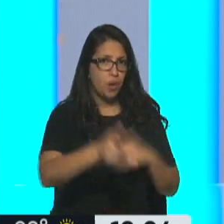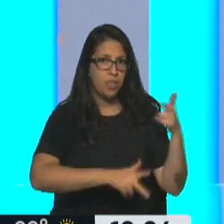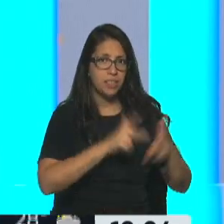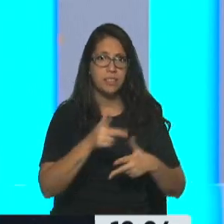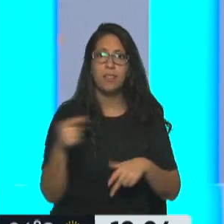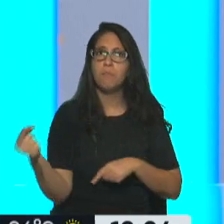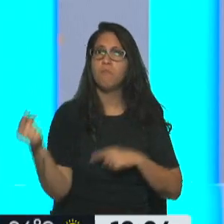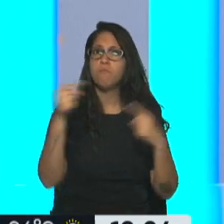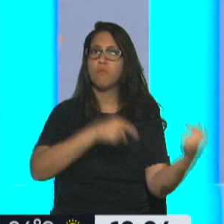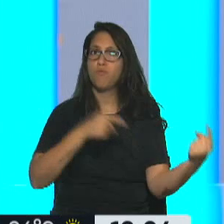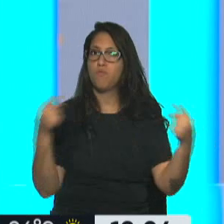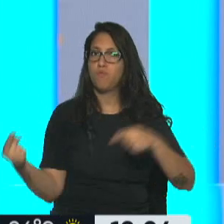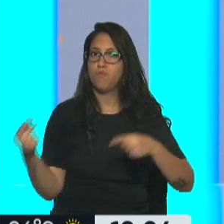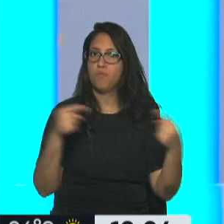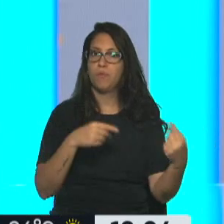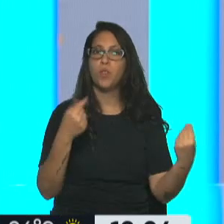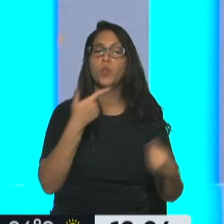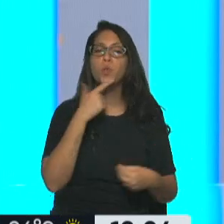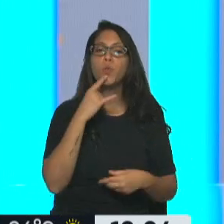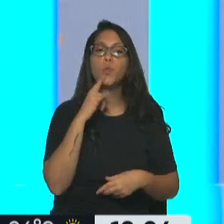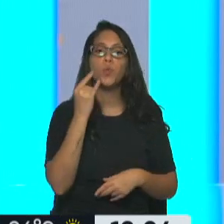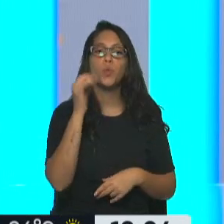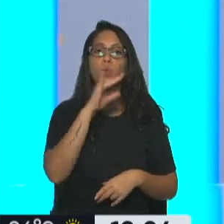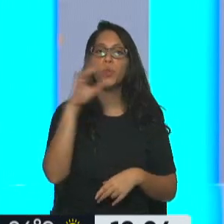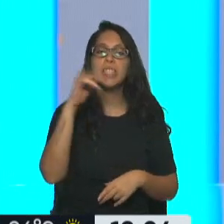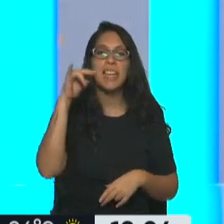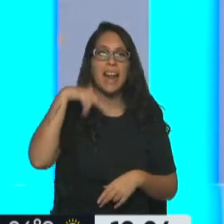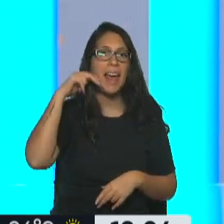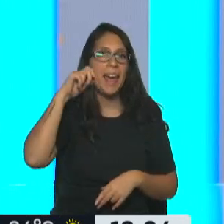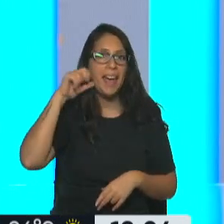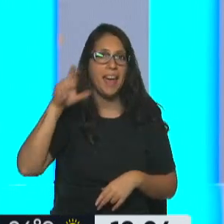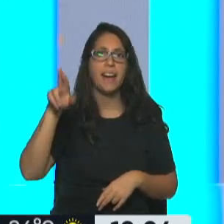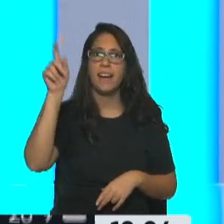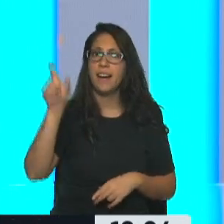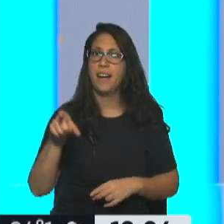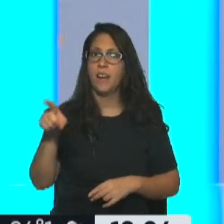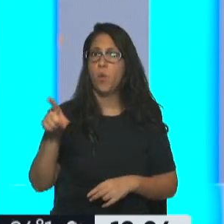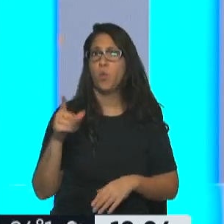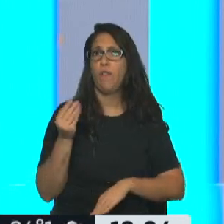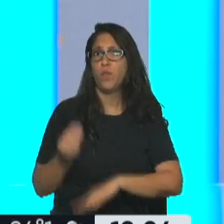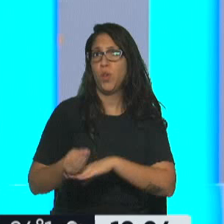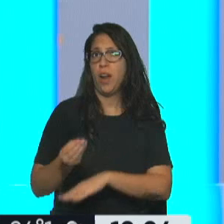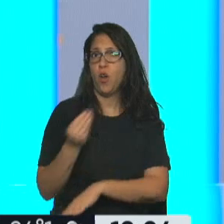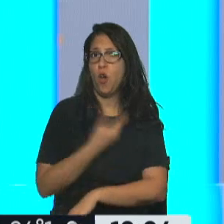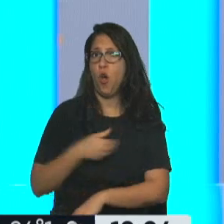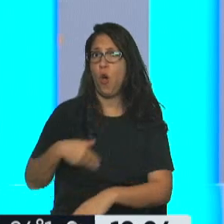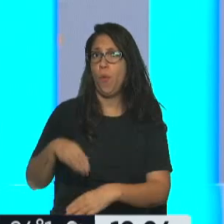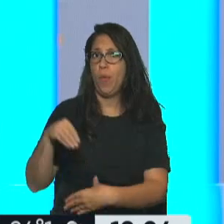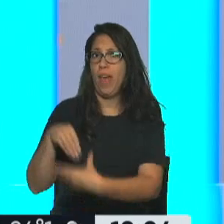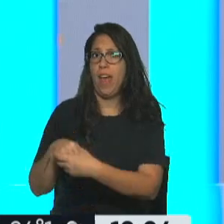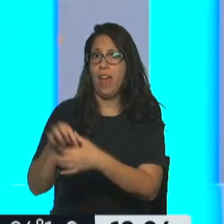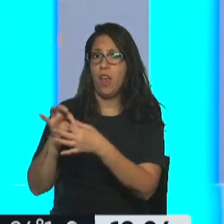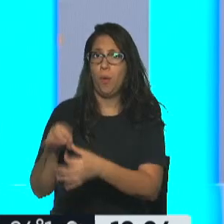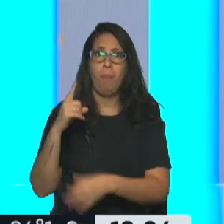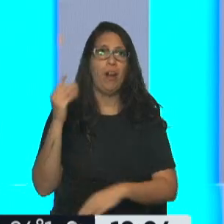se dijeron cosas porque qué pasó stener que digamos que es un funcionario de este gobierno pero no tiene